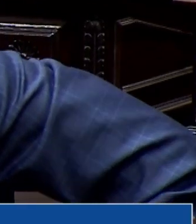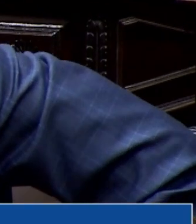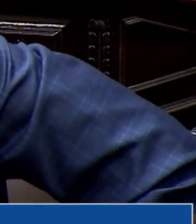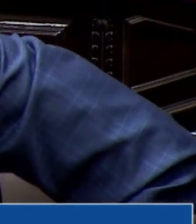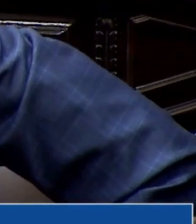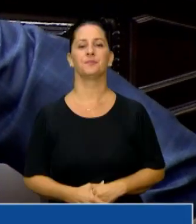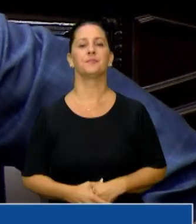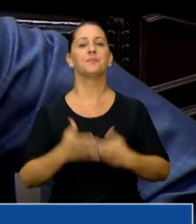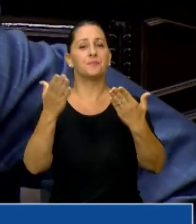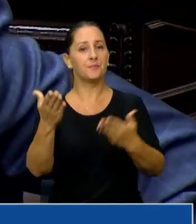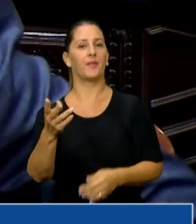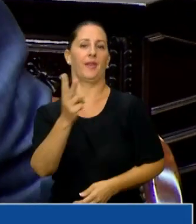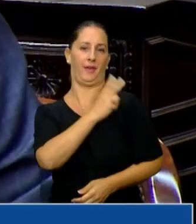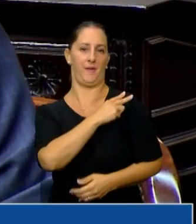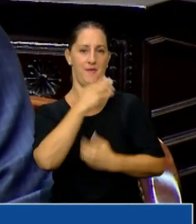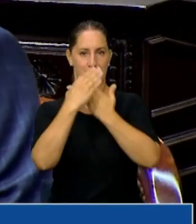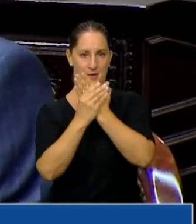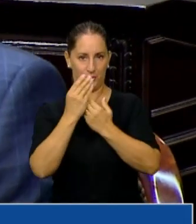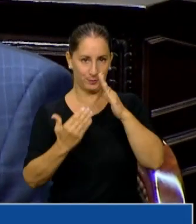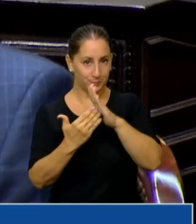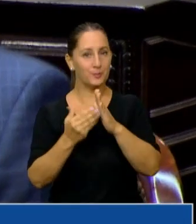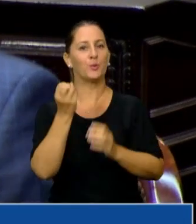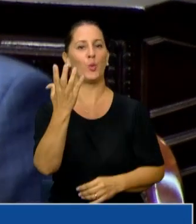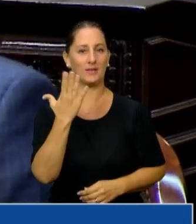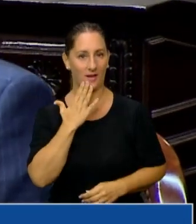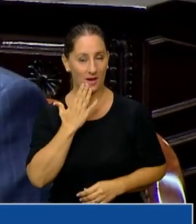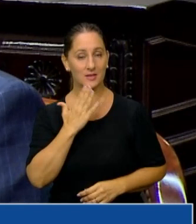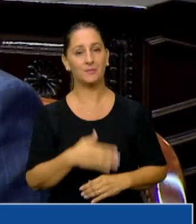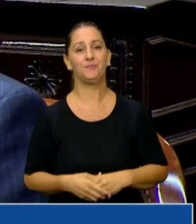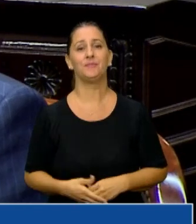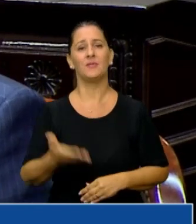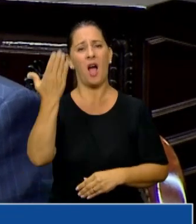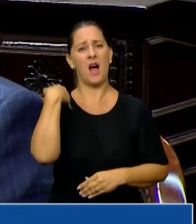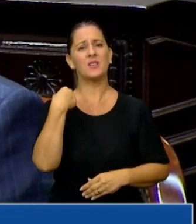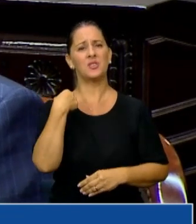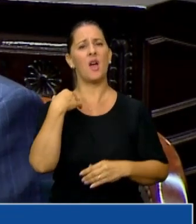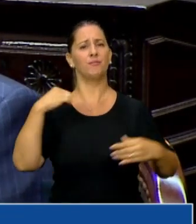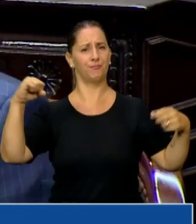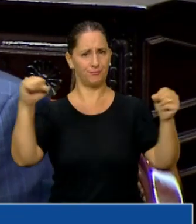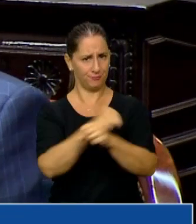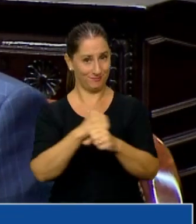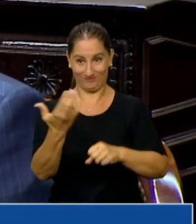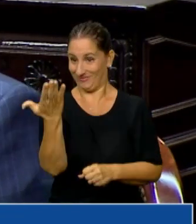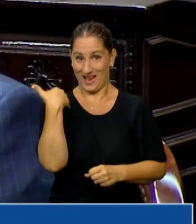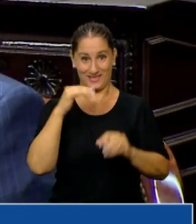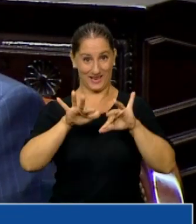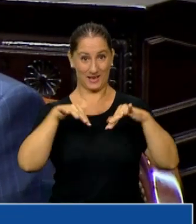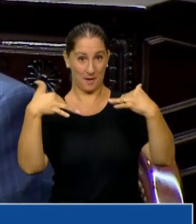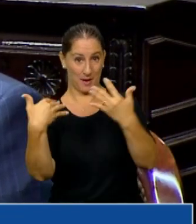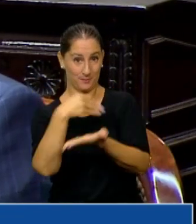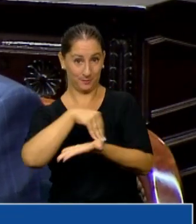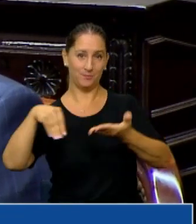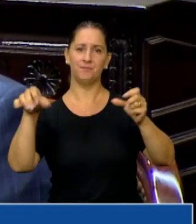Señor jefe de gabinete, buenas tardes. Ayer le dimos sanción en esta Cámara de Diputados a